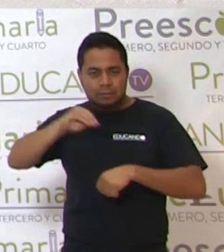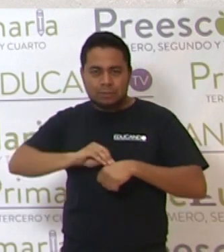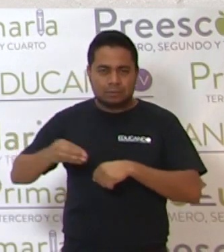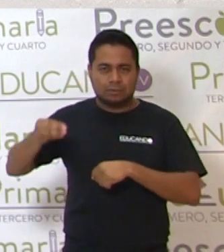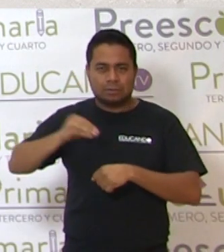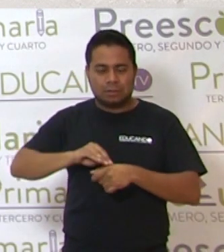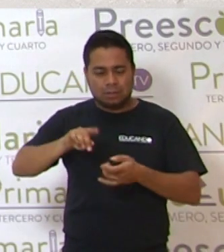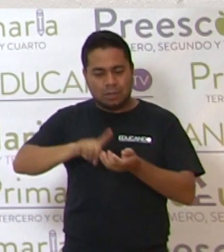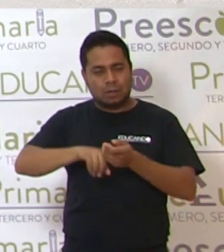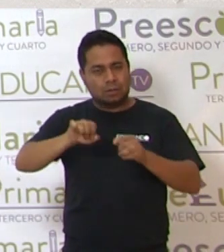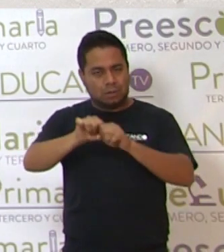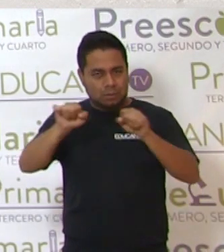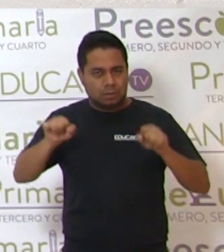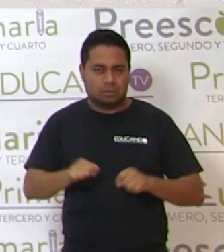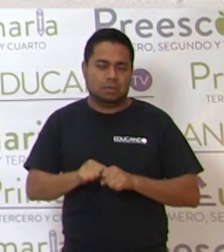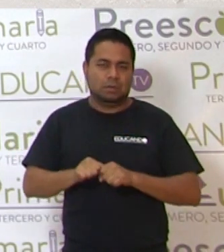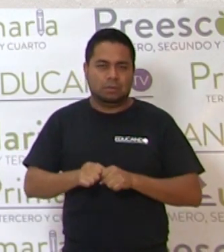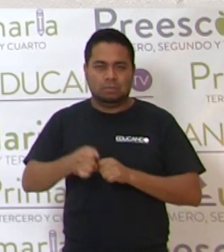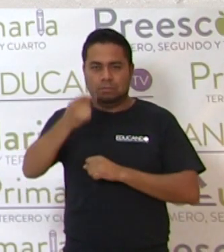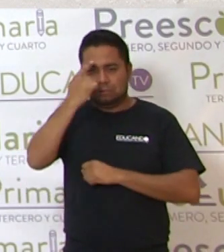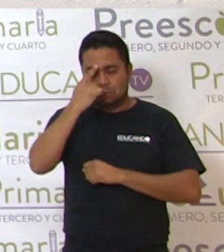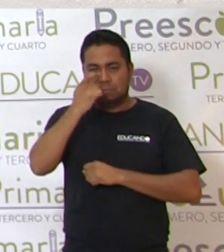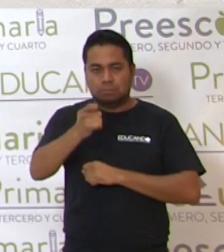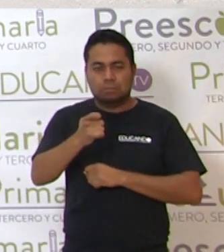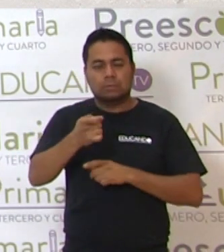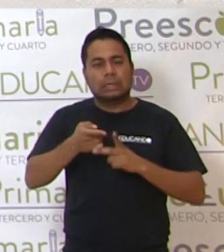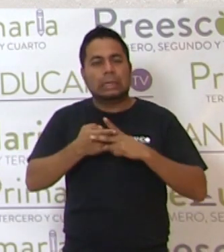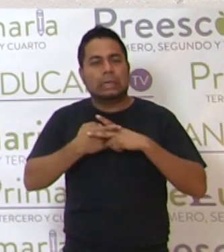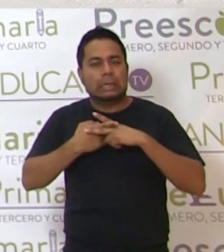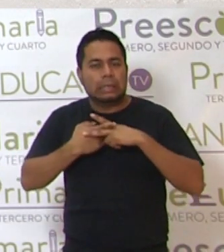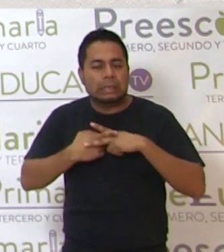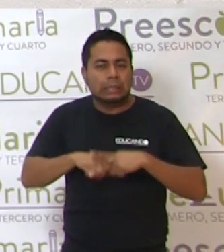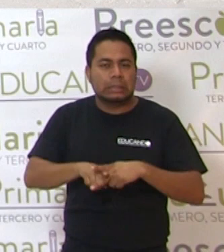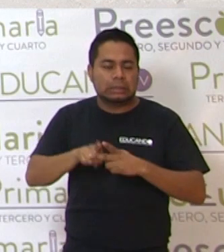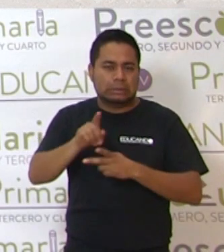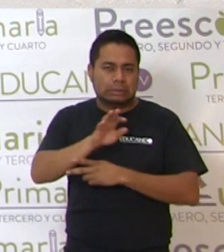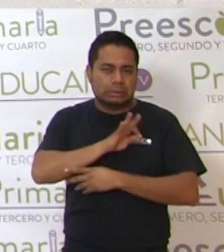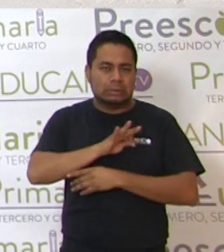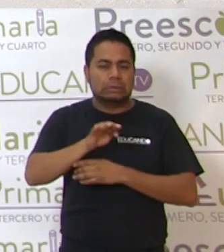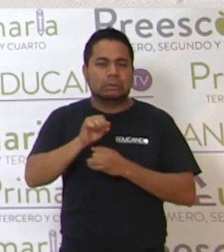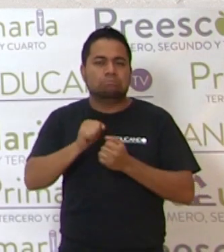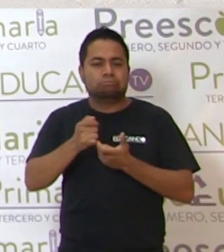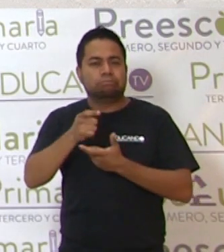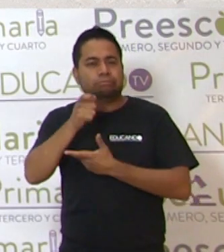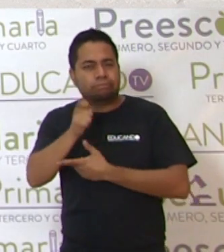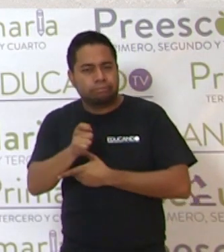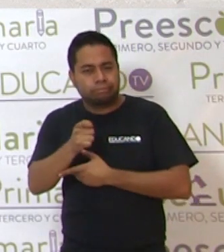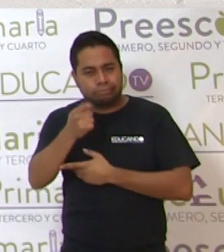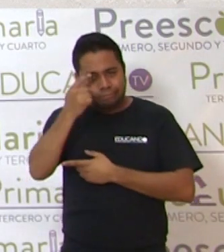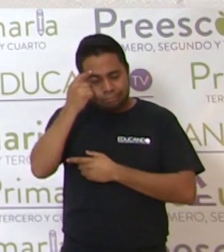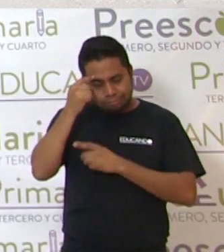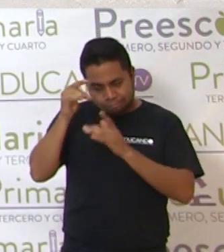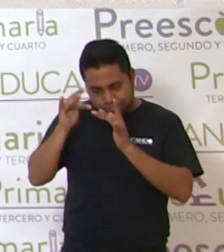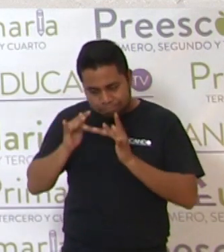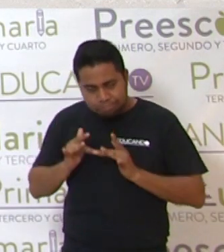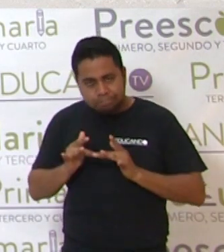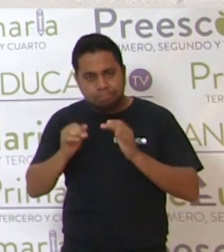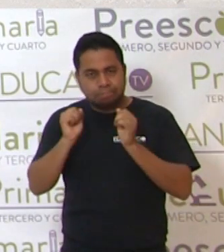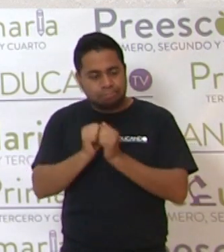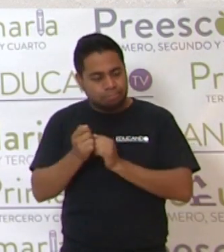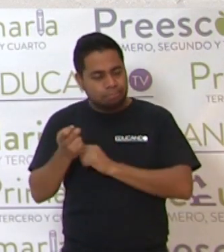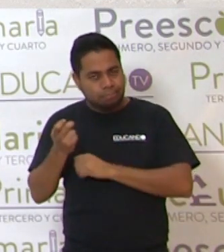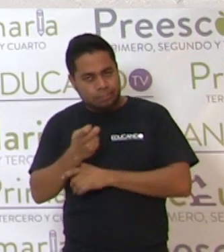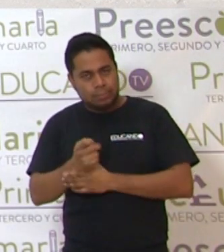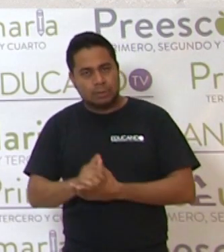los salones, en las aulas, para que nosotros empecemos a congeniar y a llevarnos más con este tipo de